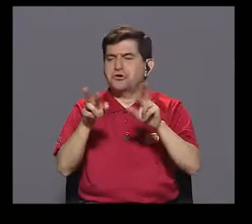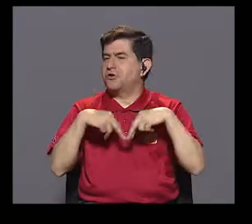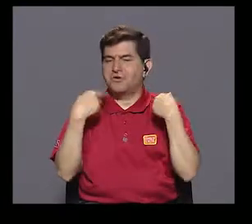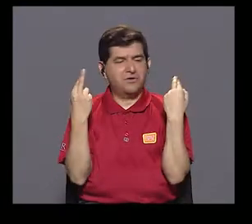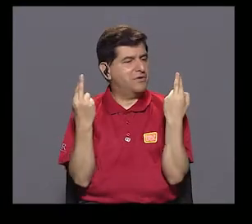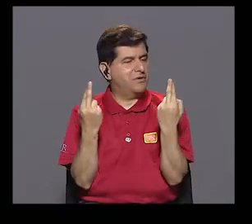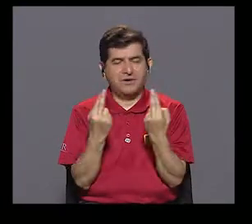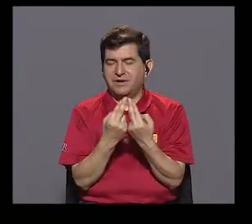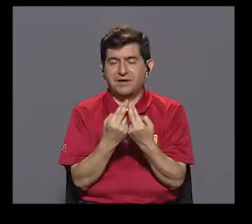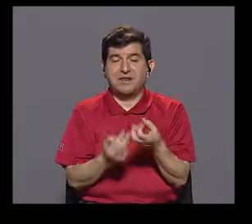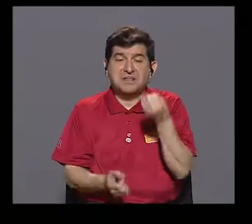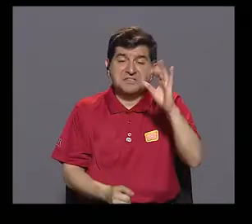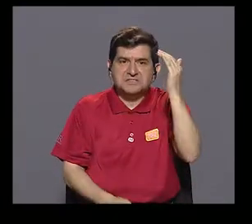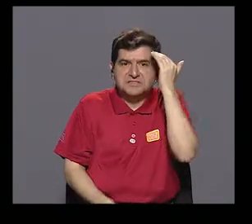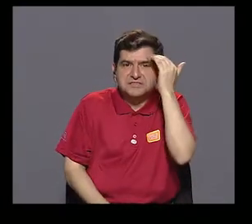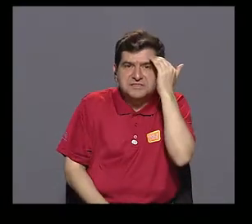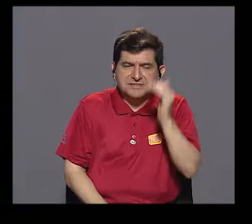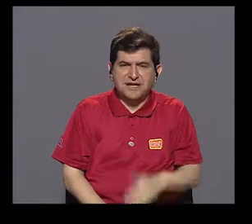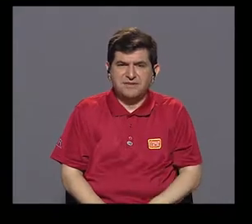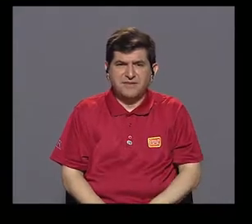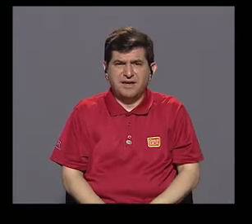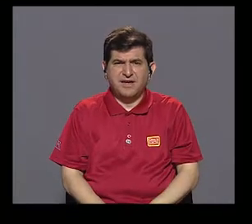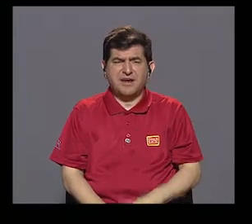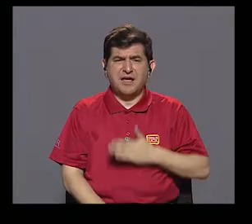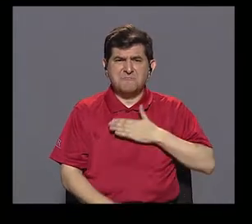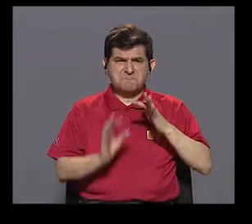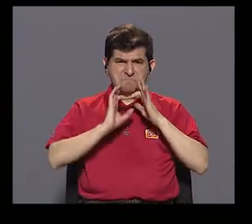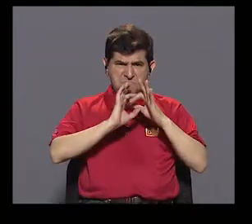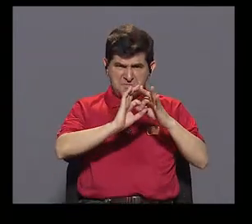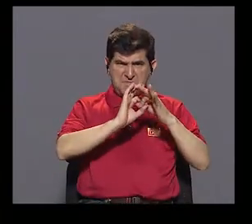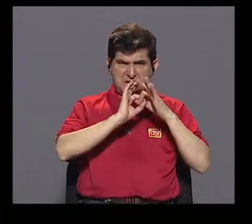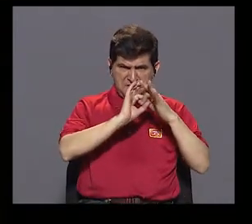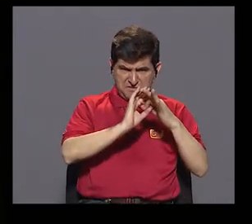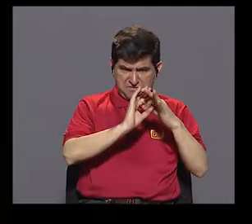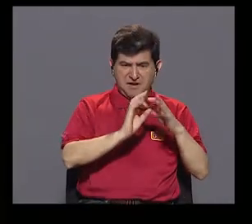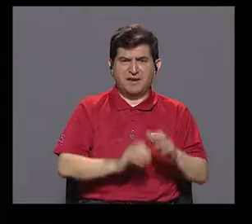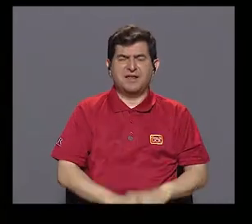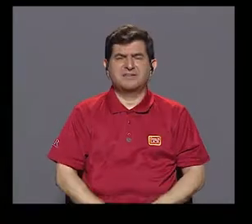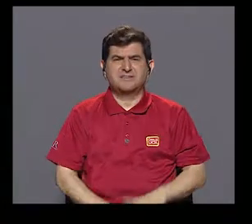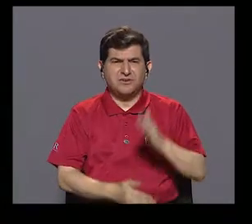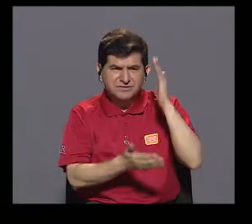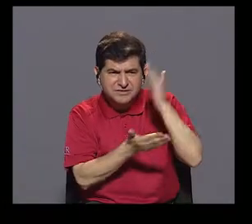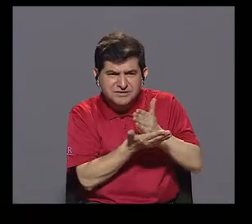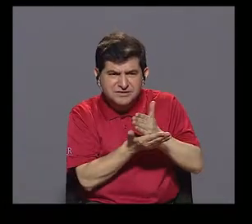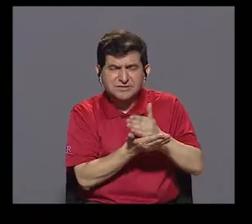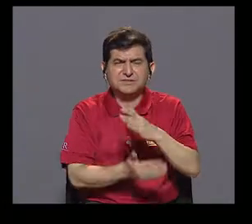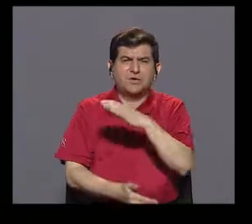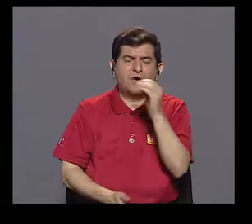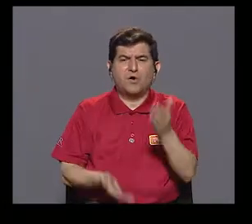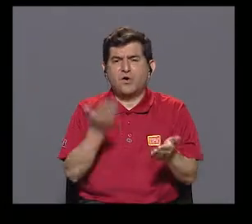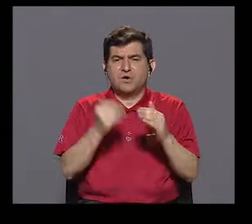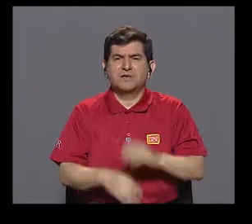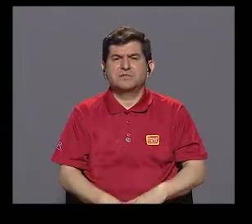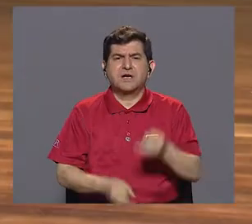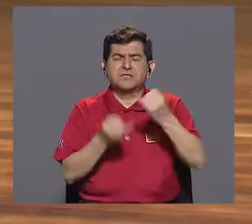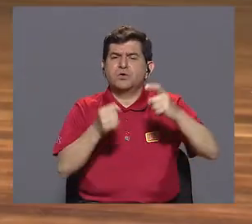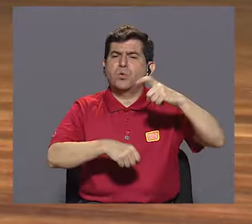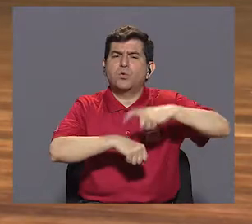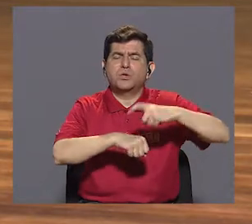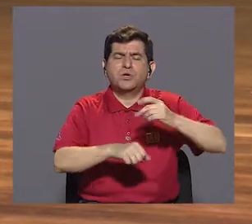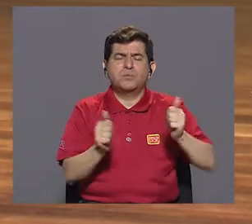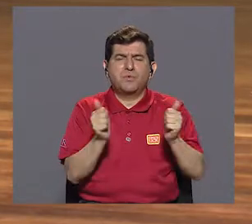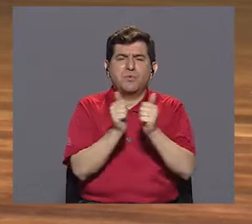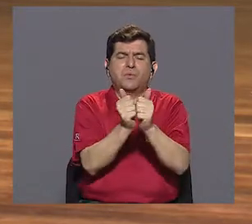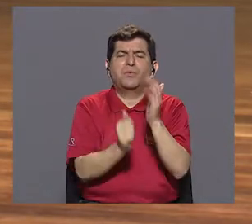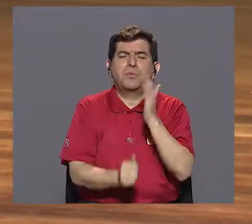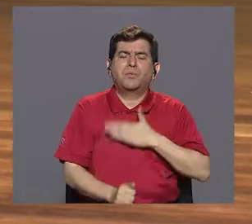reuniones si sabía que iban a interrumpir mi relación, que sabía que eran los últimos momentos con mi